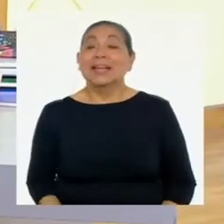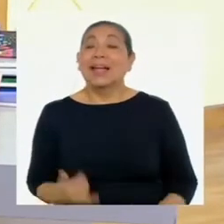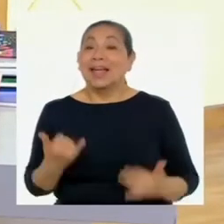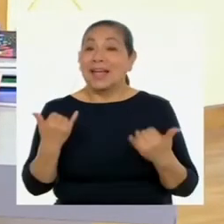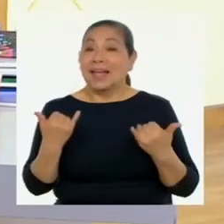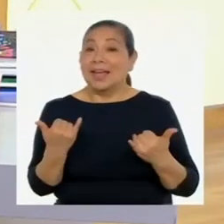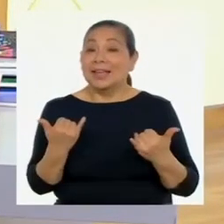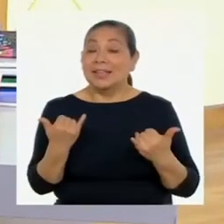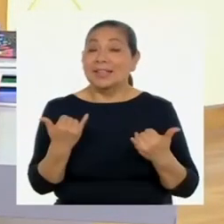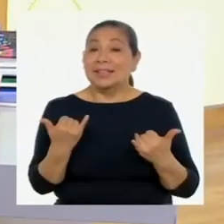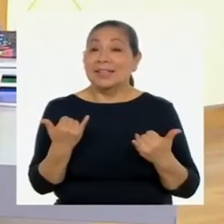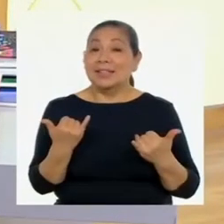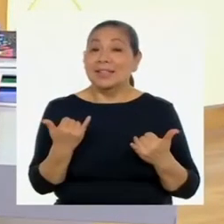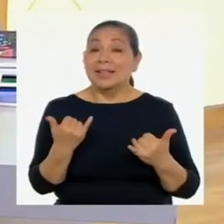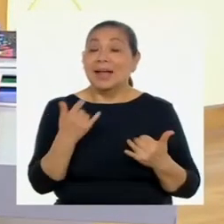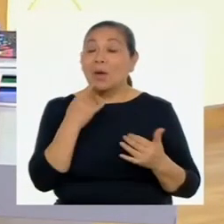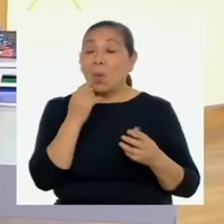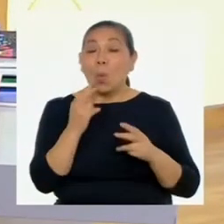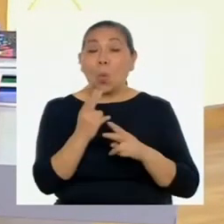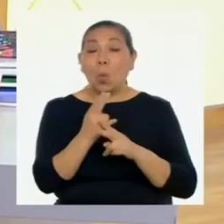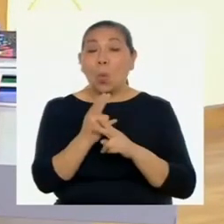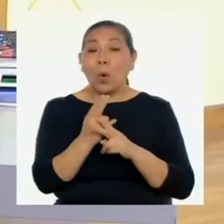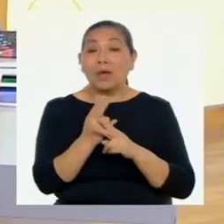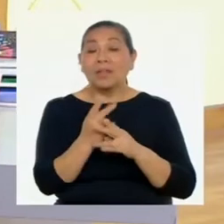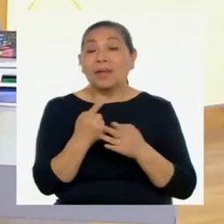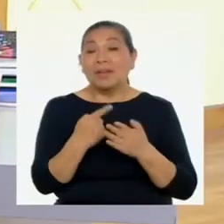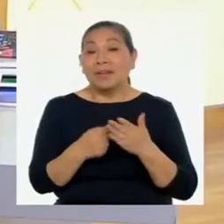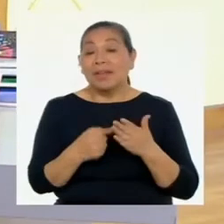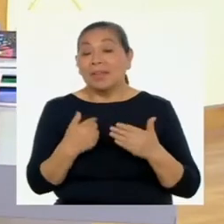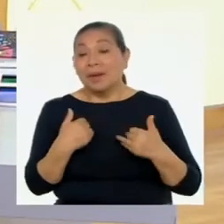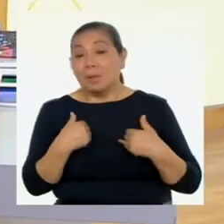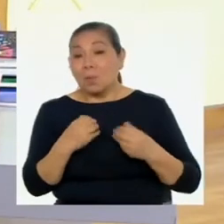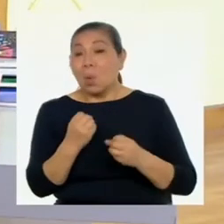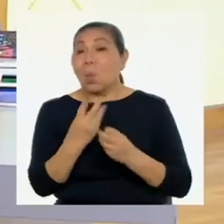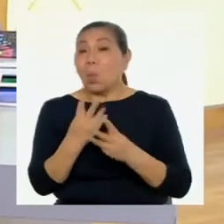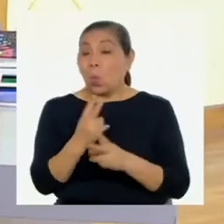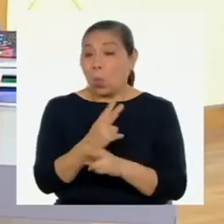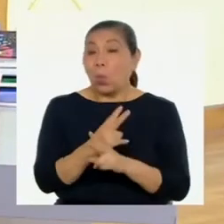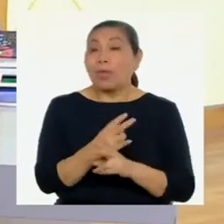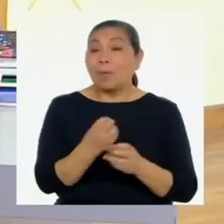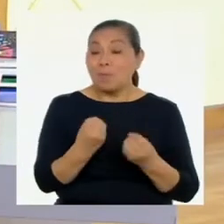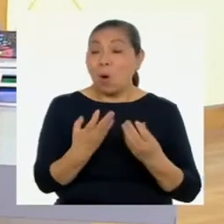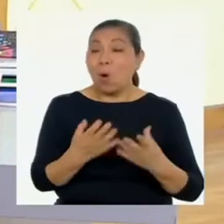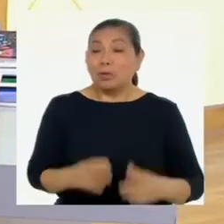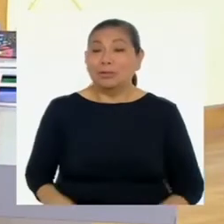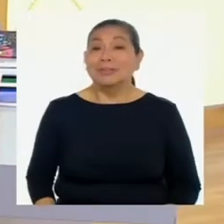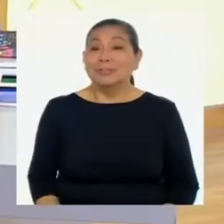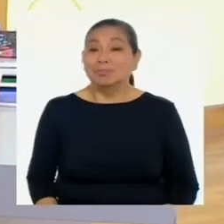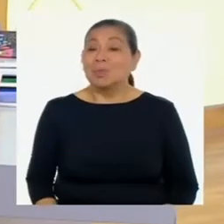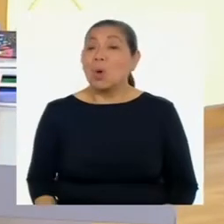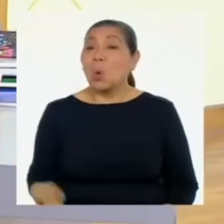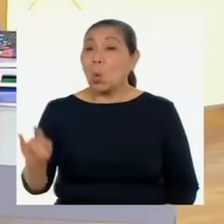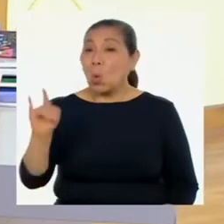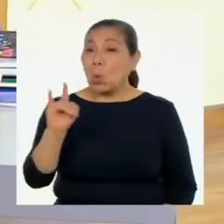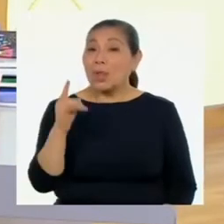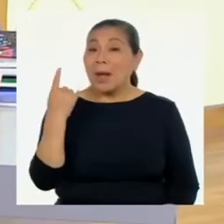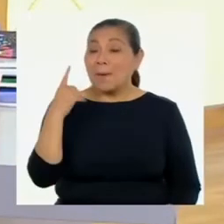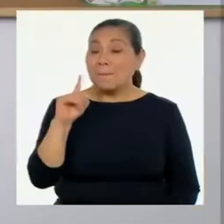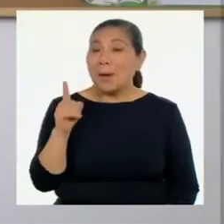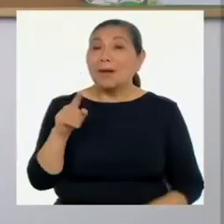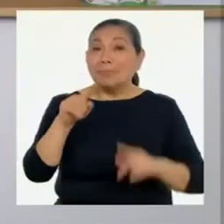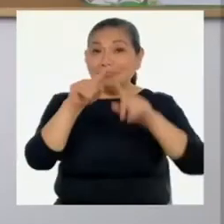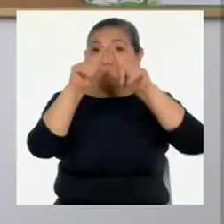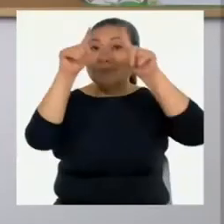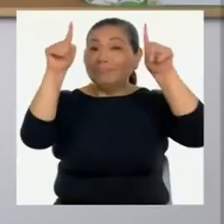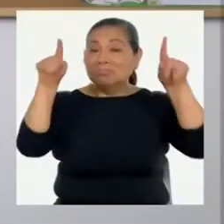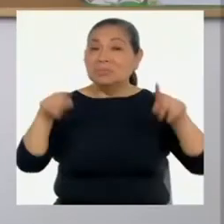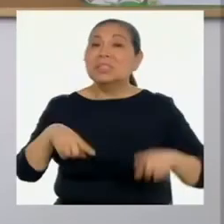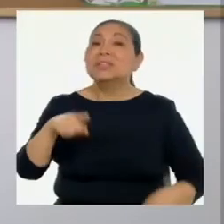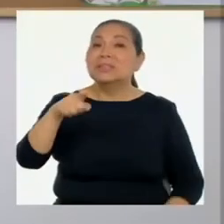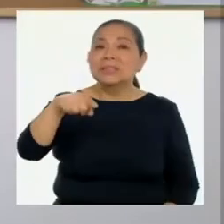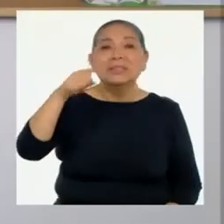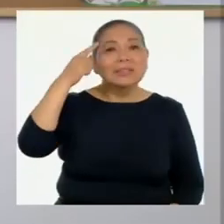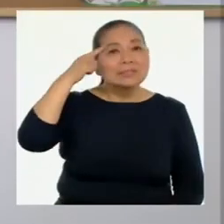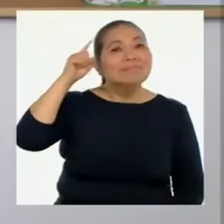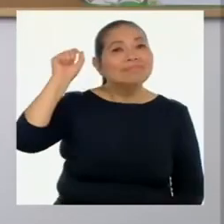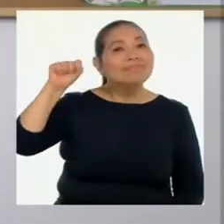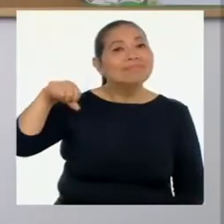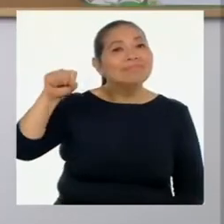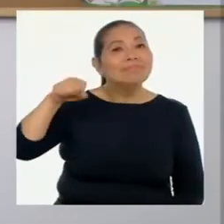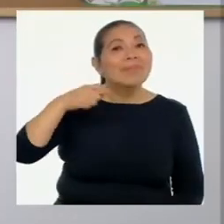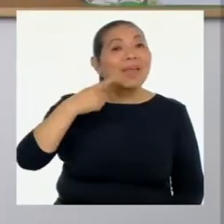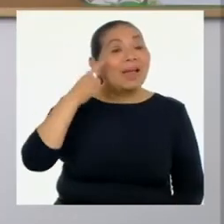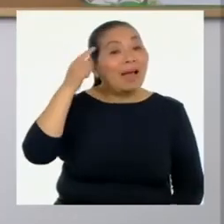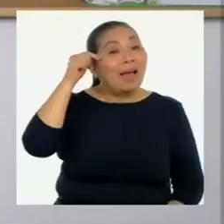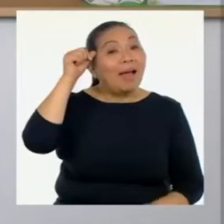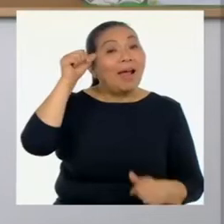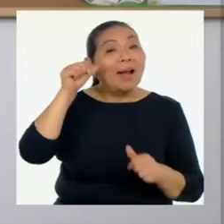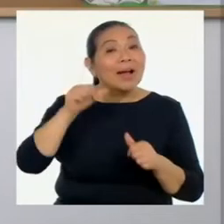en este contexto de emergencia sanitaria en el que aún debemos cuidarnos. Eso será muy útil para nuestros afiches. Efectivamente,